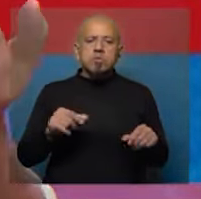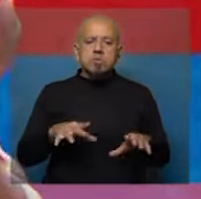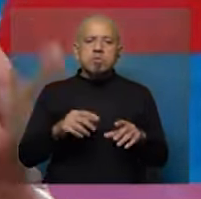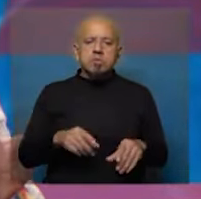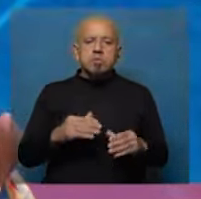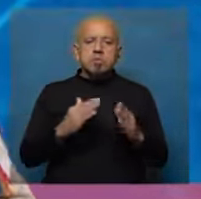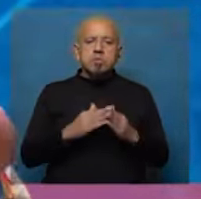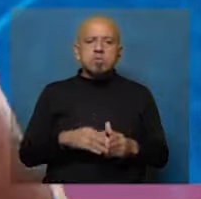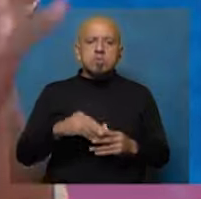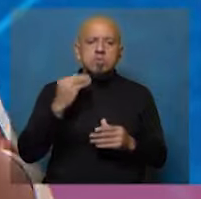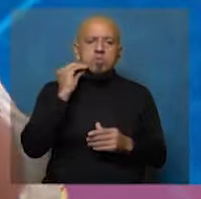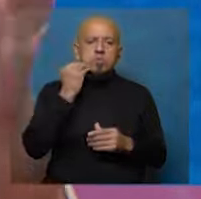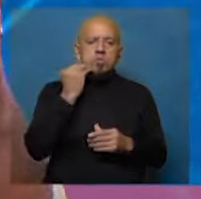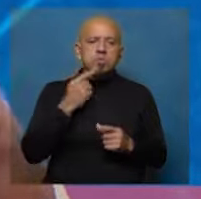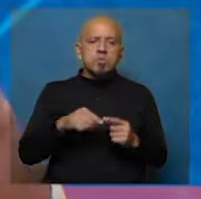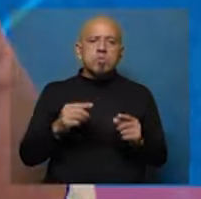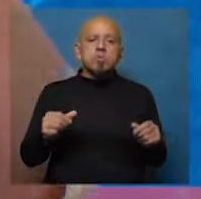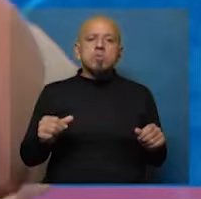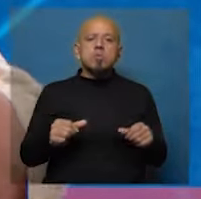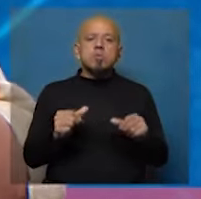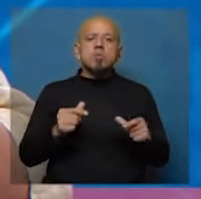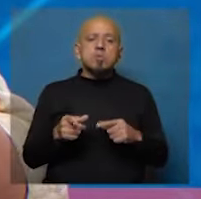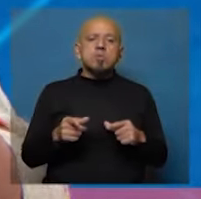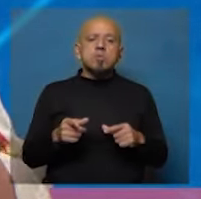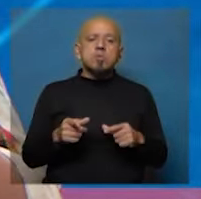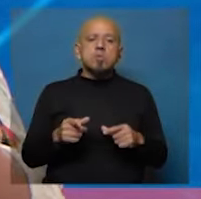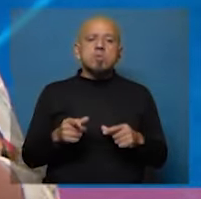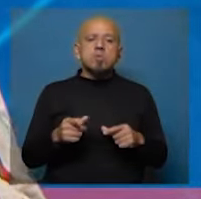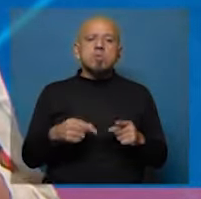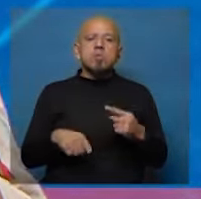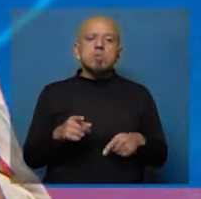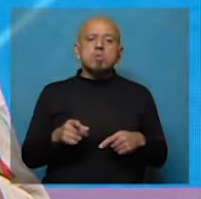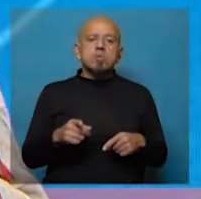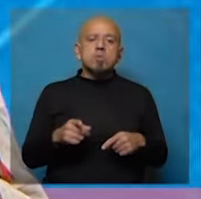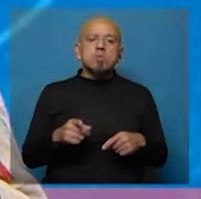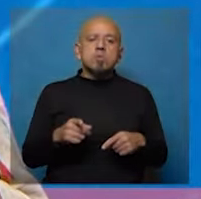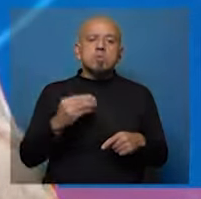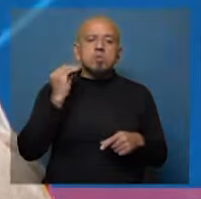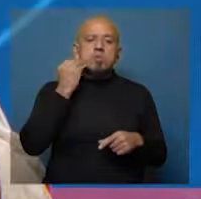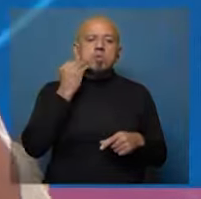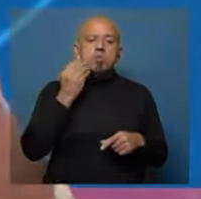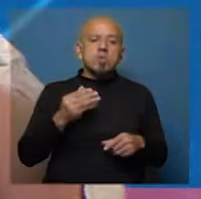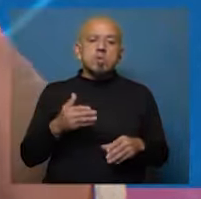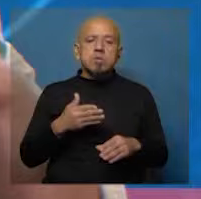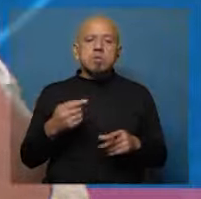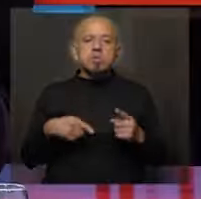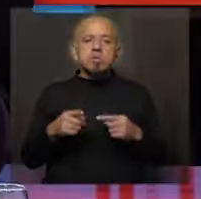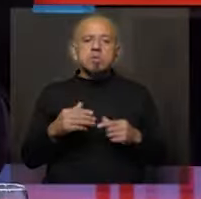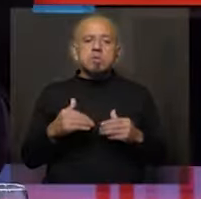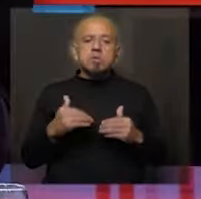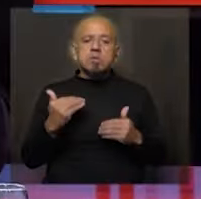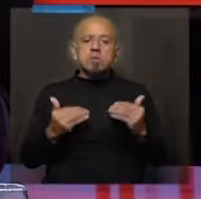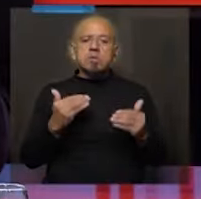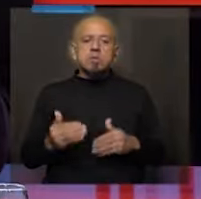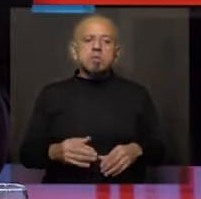suegros Entonces te no sé qué vas a hacer porque aunque no te saquen a vos tenés a tu suegra al lado Entonces el nivel de hostilidad que